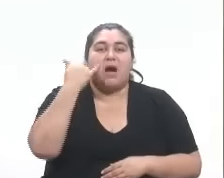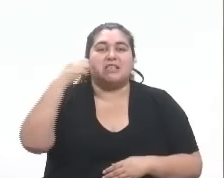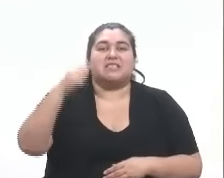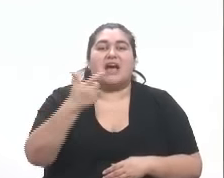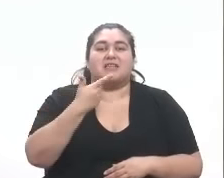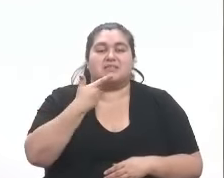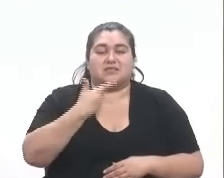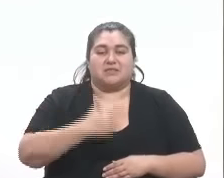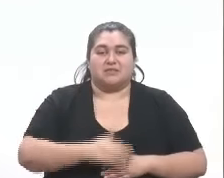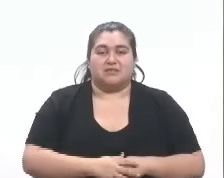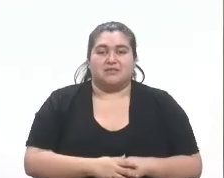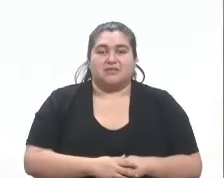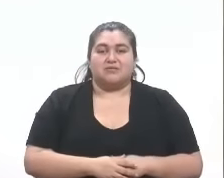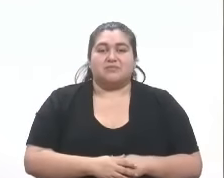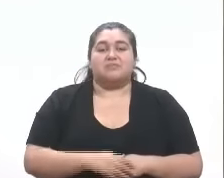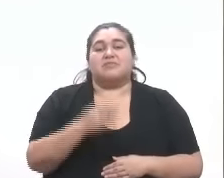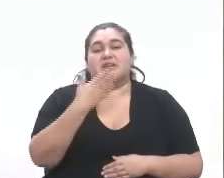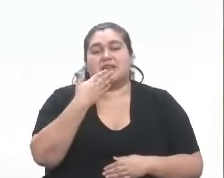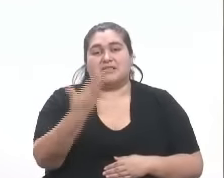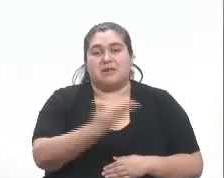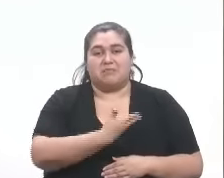Muchas gracias, señor presidente.